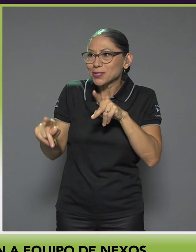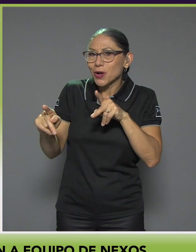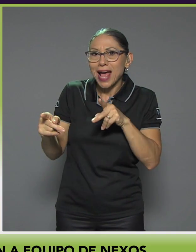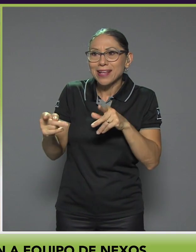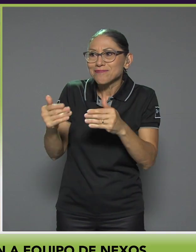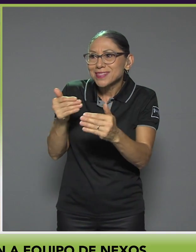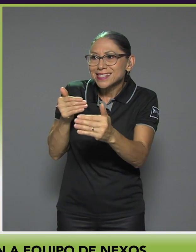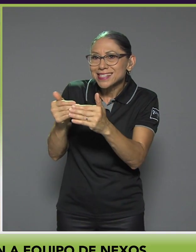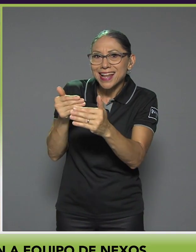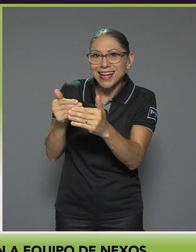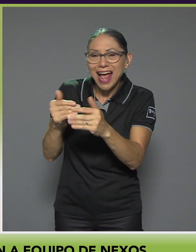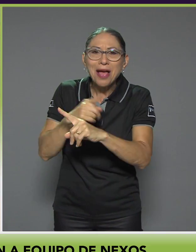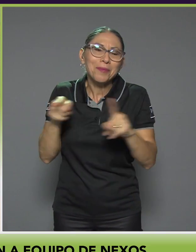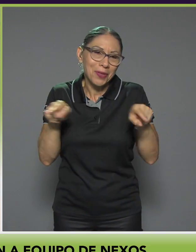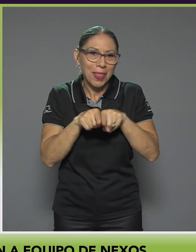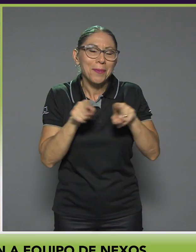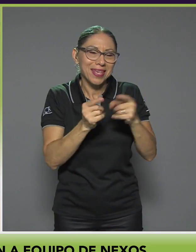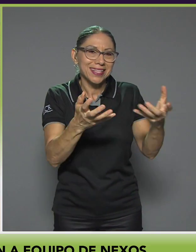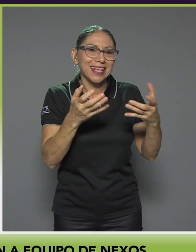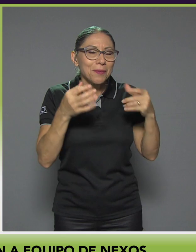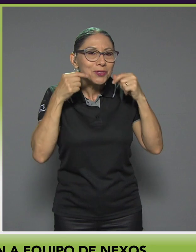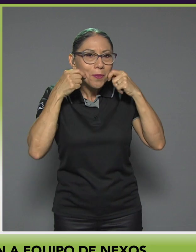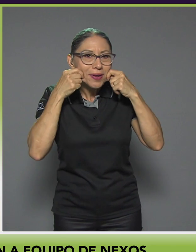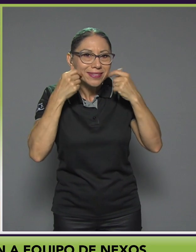quisiéramos hacerlo presencial